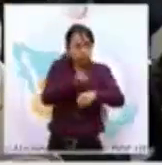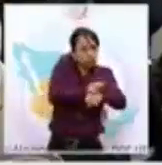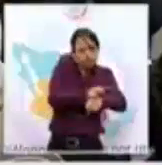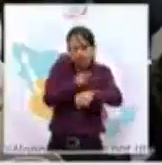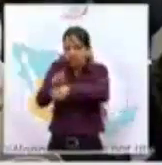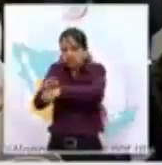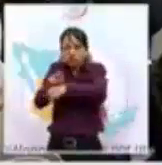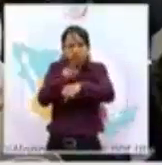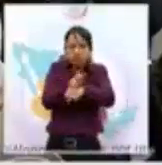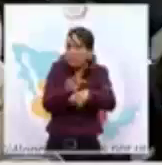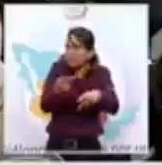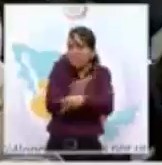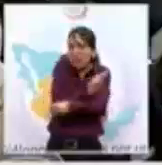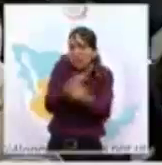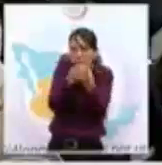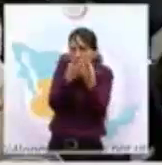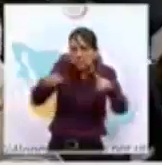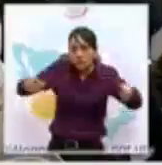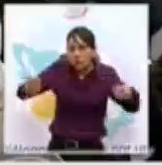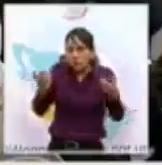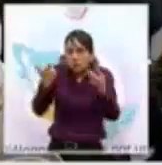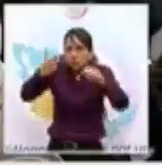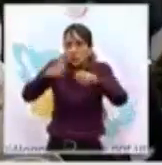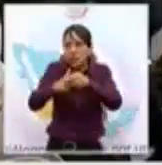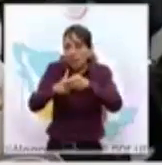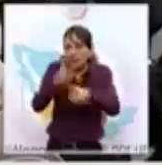facetas del desarrollo social.